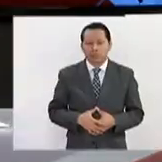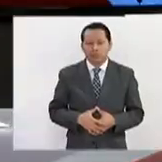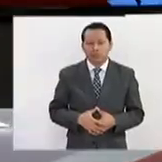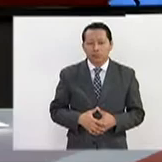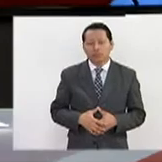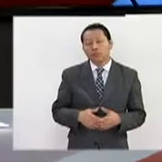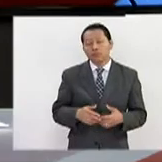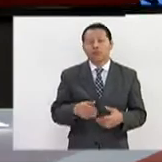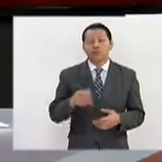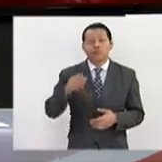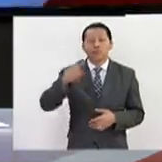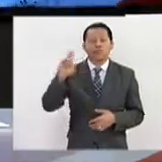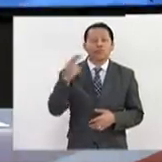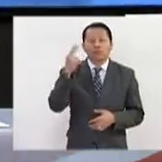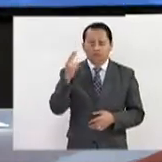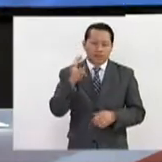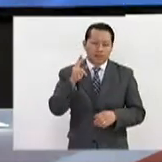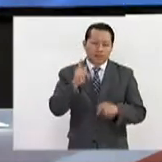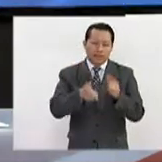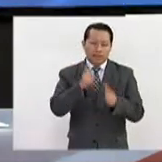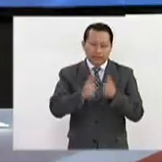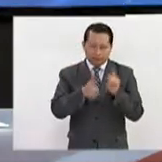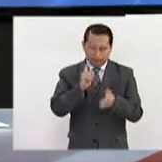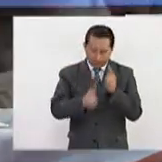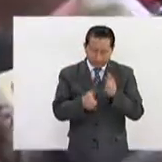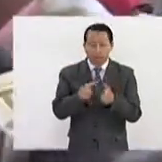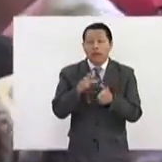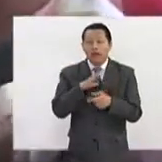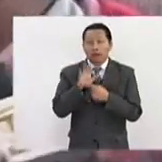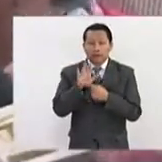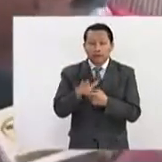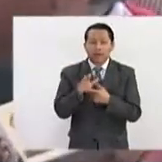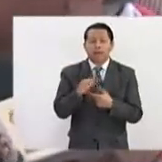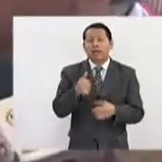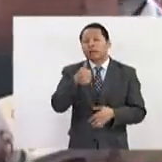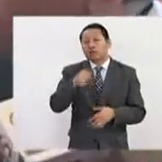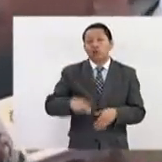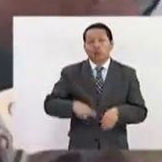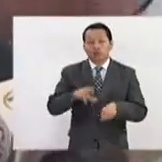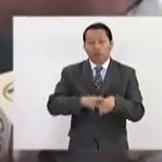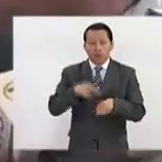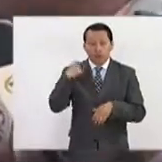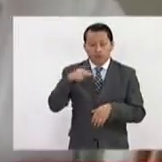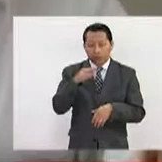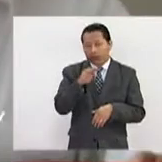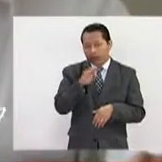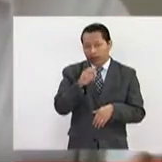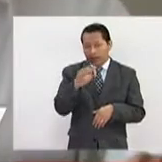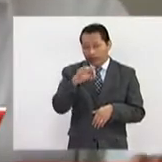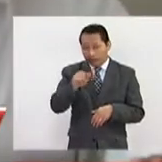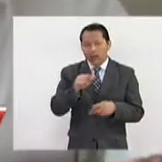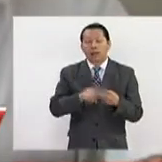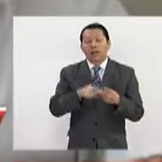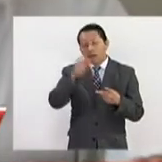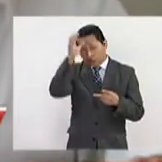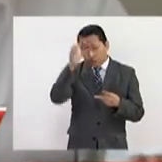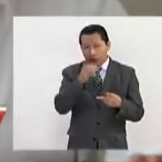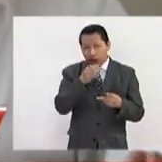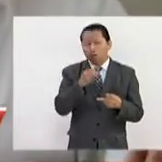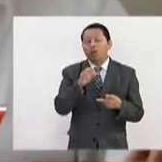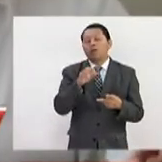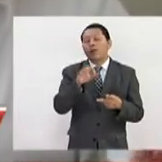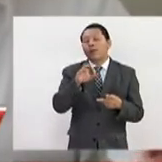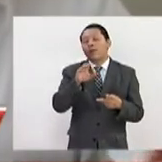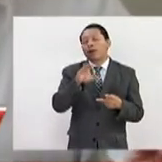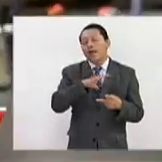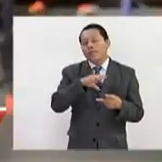Y bueno, pues la Universidad de Texas difundió un estudio que vincula a los seis gobernadores de Veracruz, Fidel Herrera, y de Coahuila, Humberto Moreira, con el cártel de